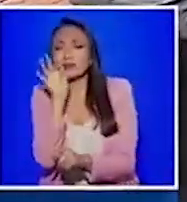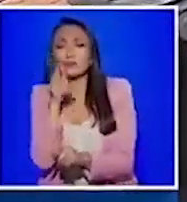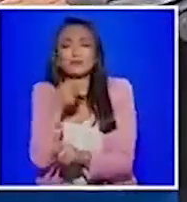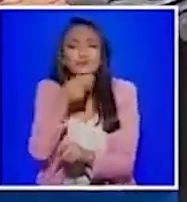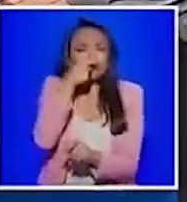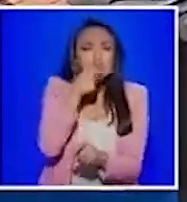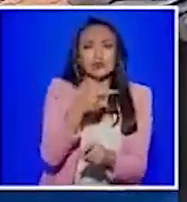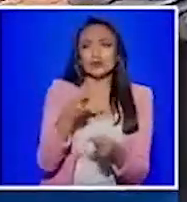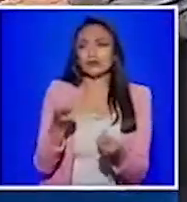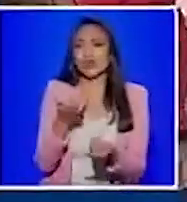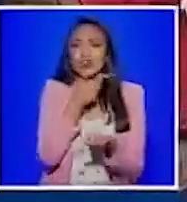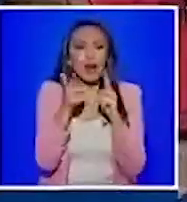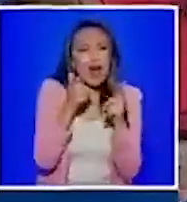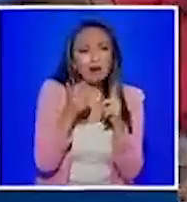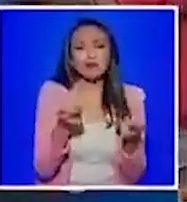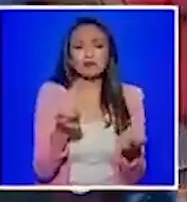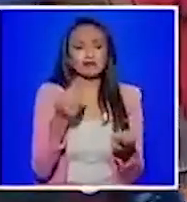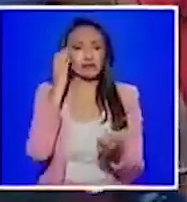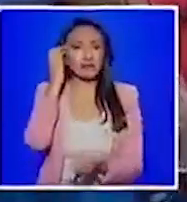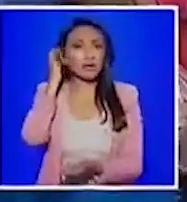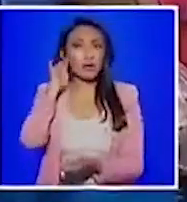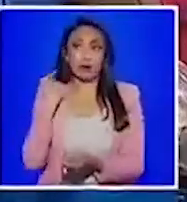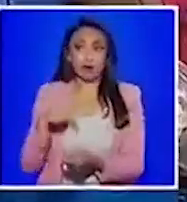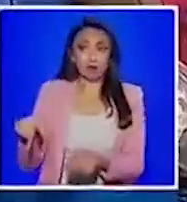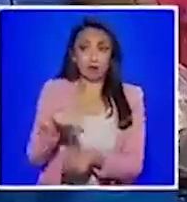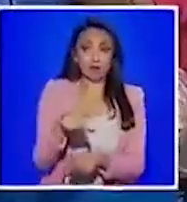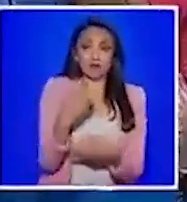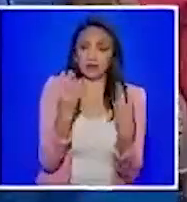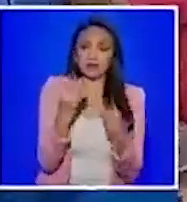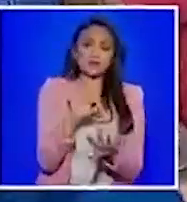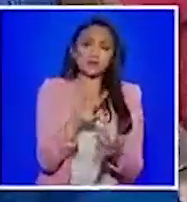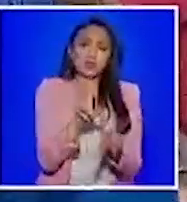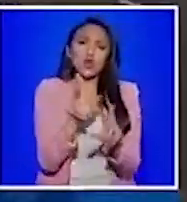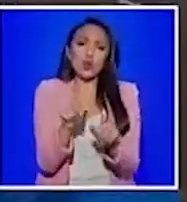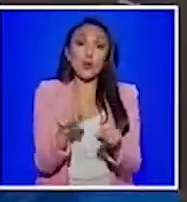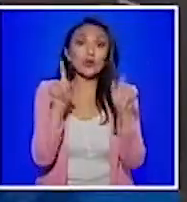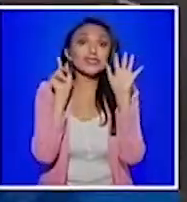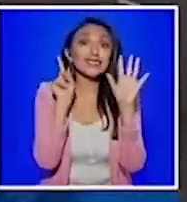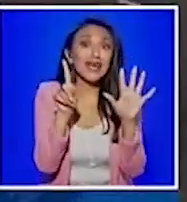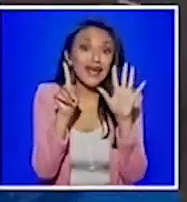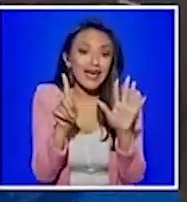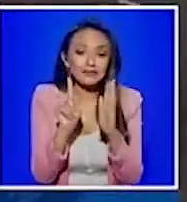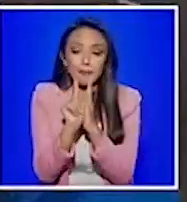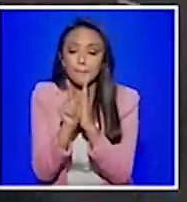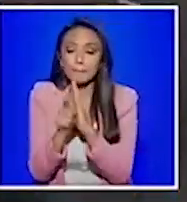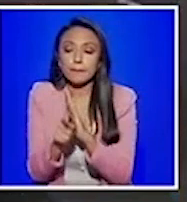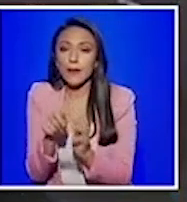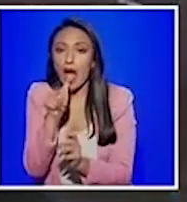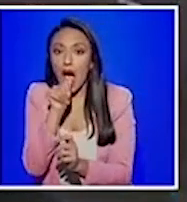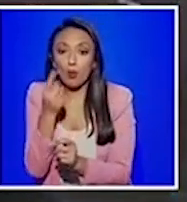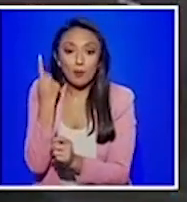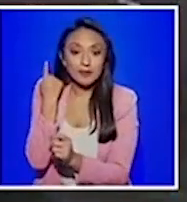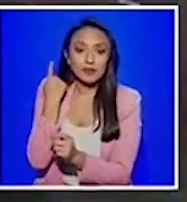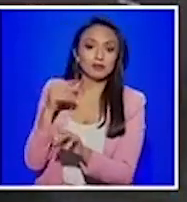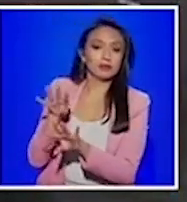gato maderas nosotros hemos sufrido algunos robos como 6 medidores se los llevaron del otro al